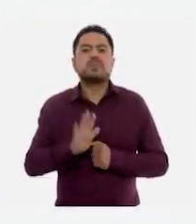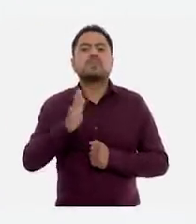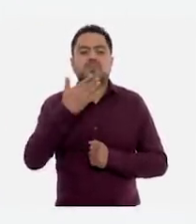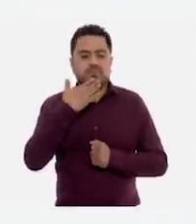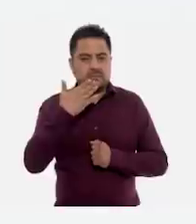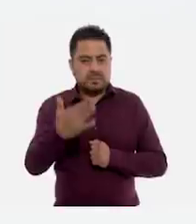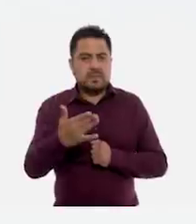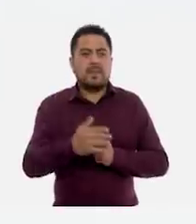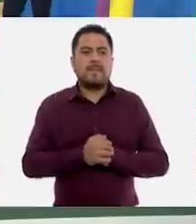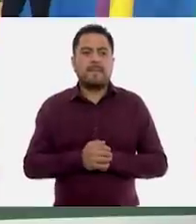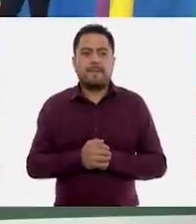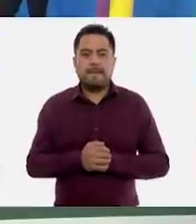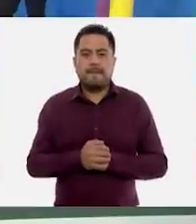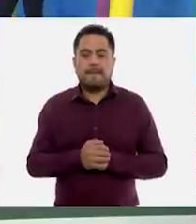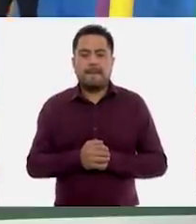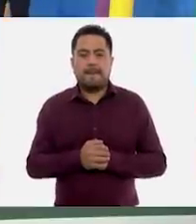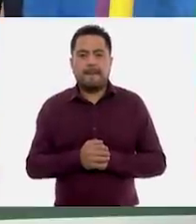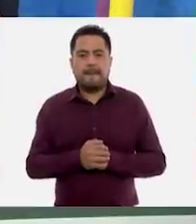bien.